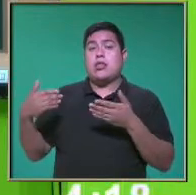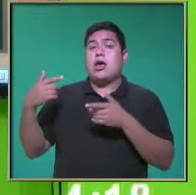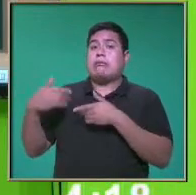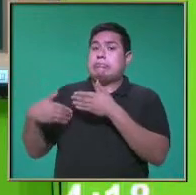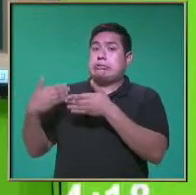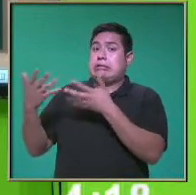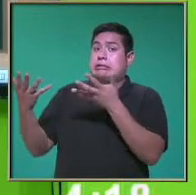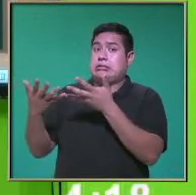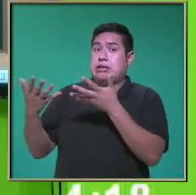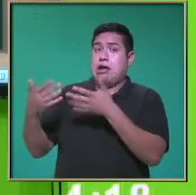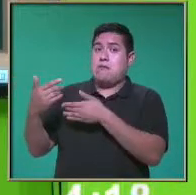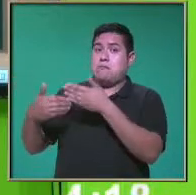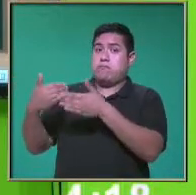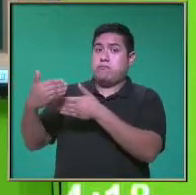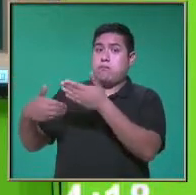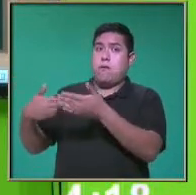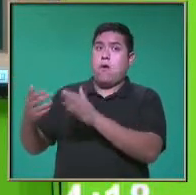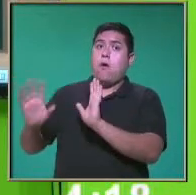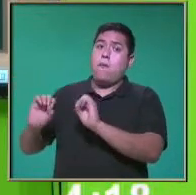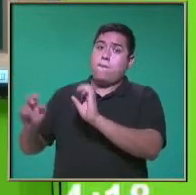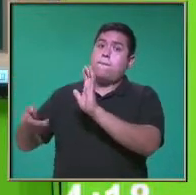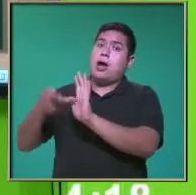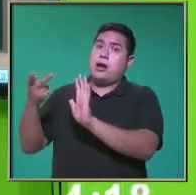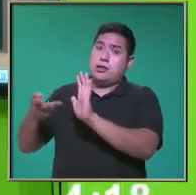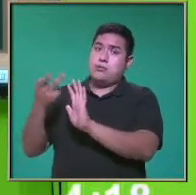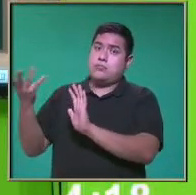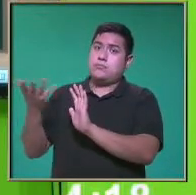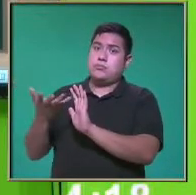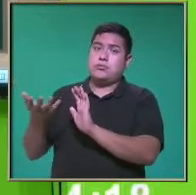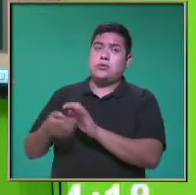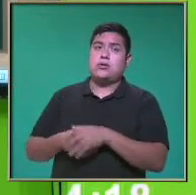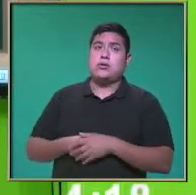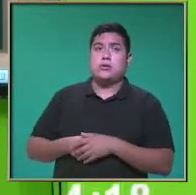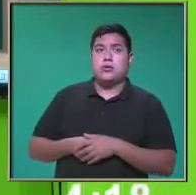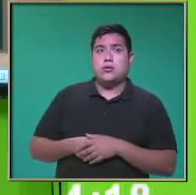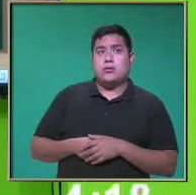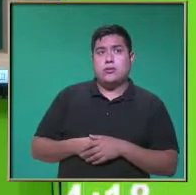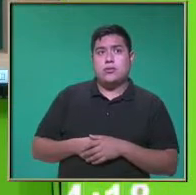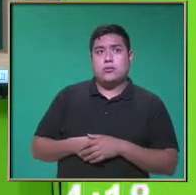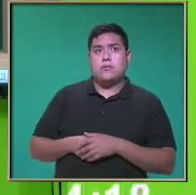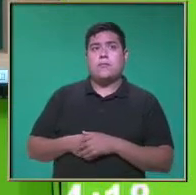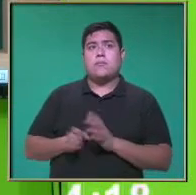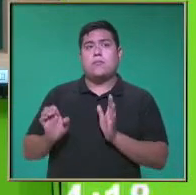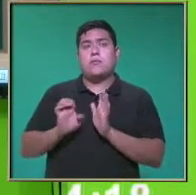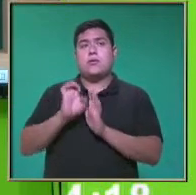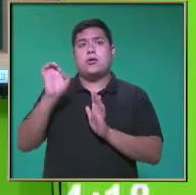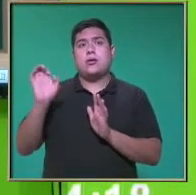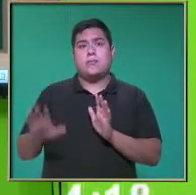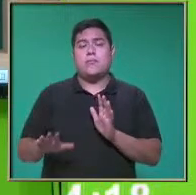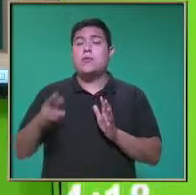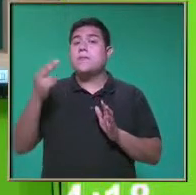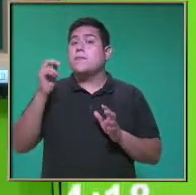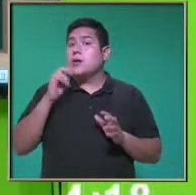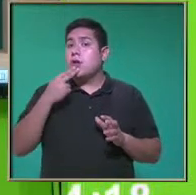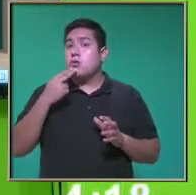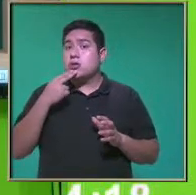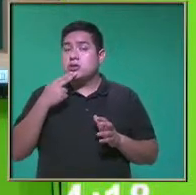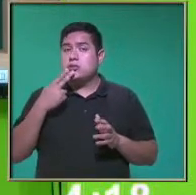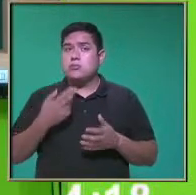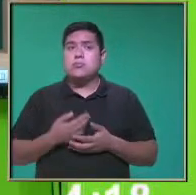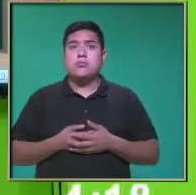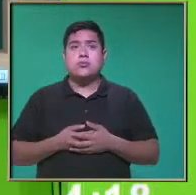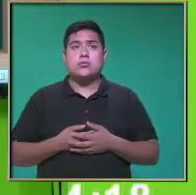se realizaron continuamente en el pasado. We use it to establish the scene or context. Lo utilizamos también para